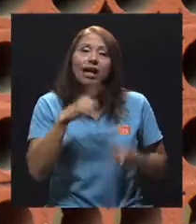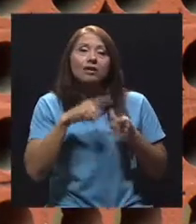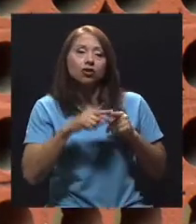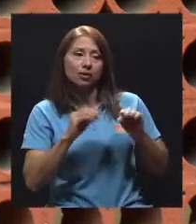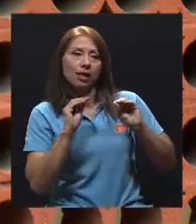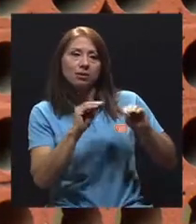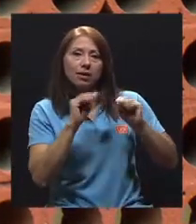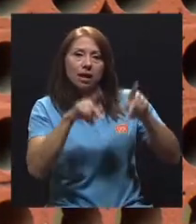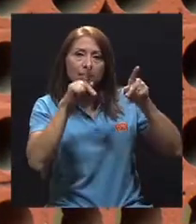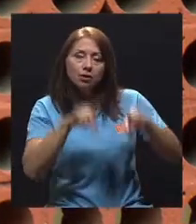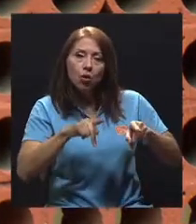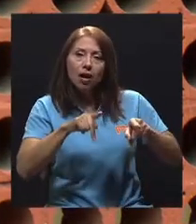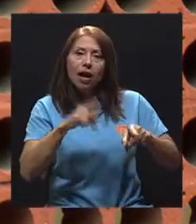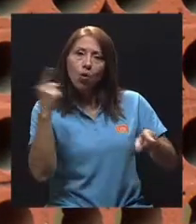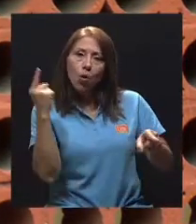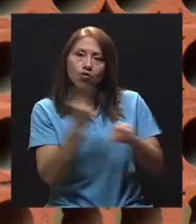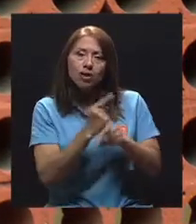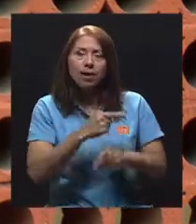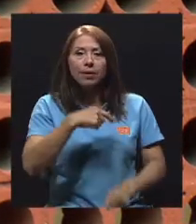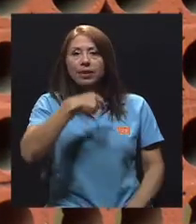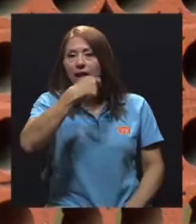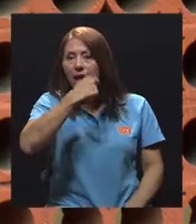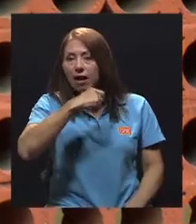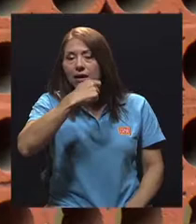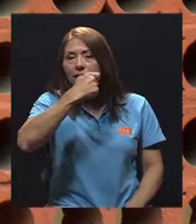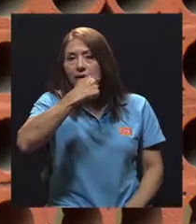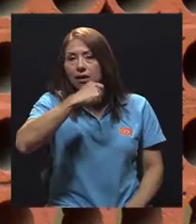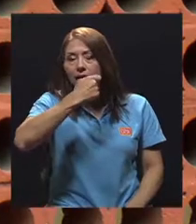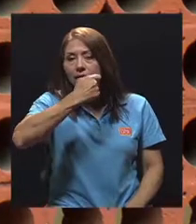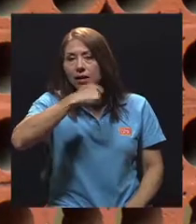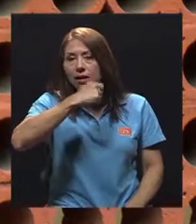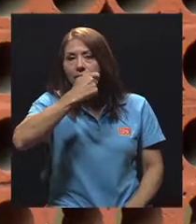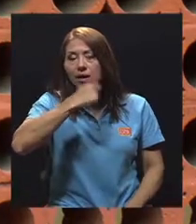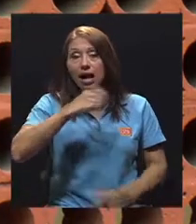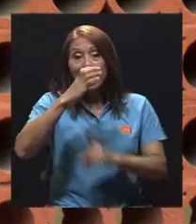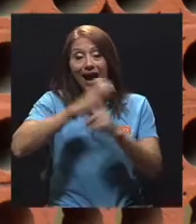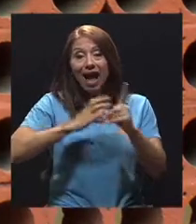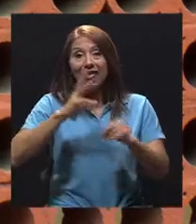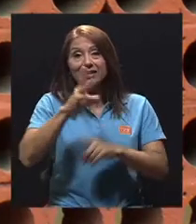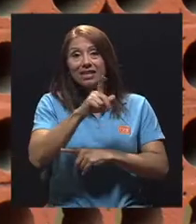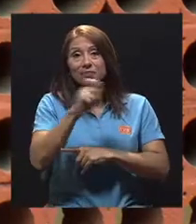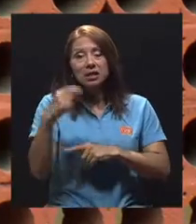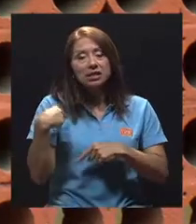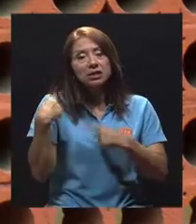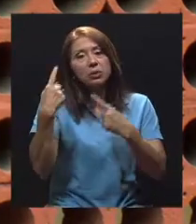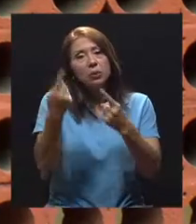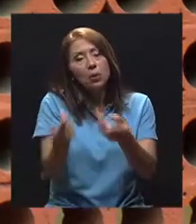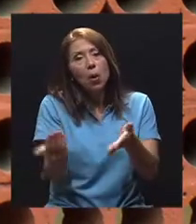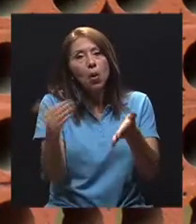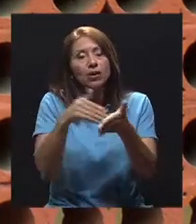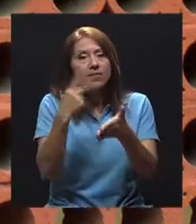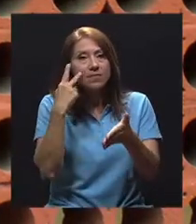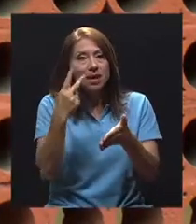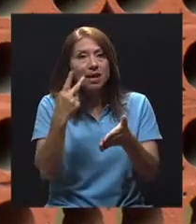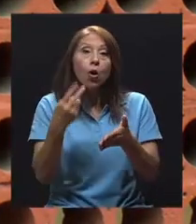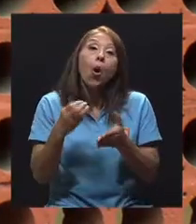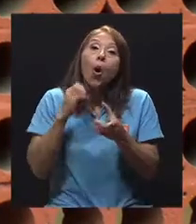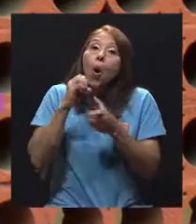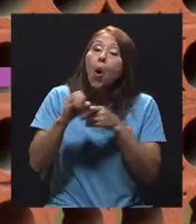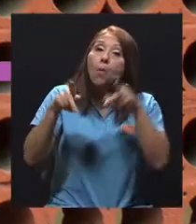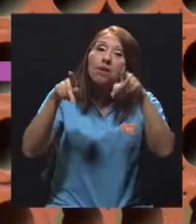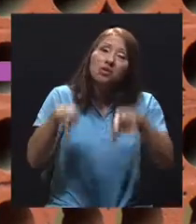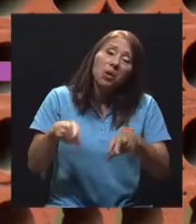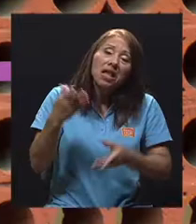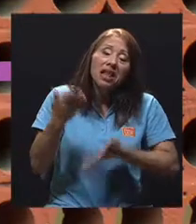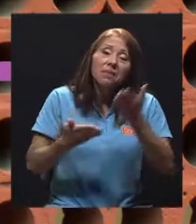al paciente a cepillarse los dientes correctamente y estarlo valorando cada 6 meses. Si fue por mala higiene, ¿verdad? O que duró